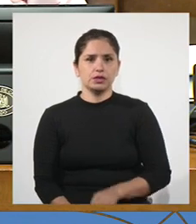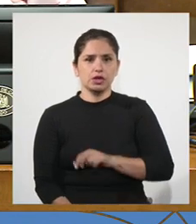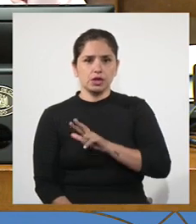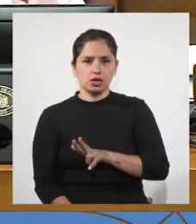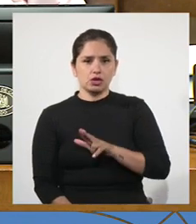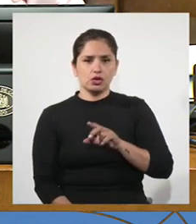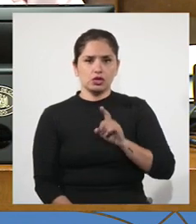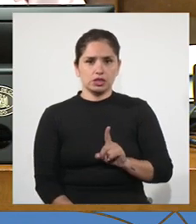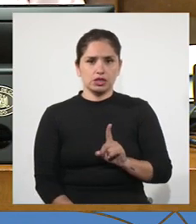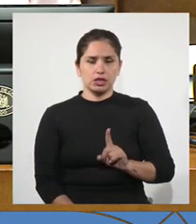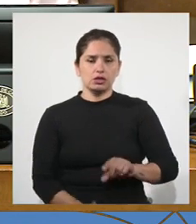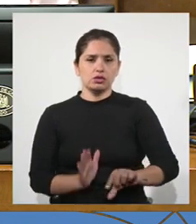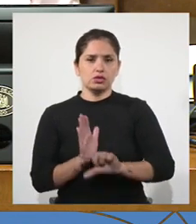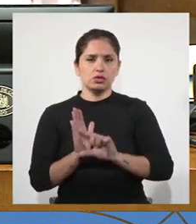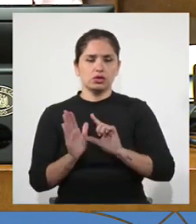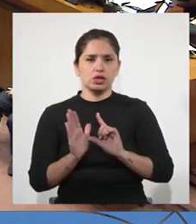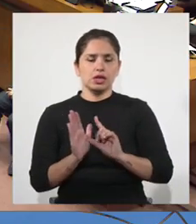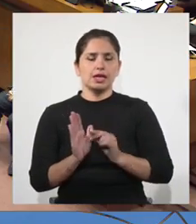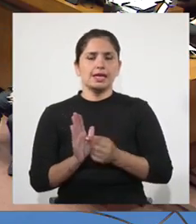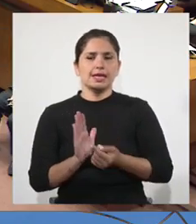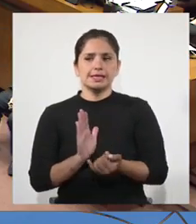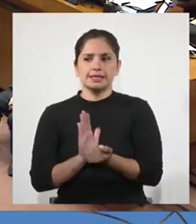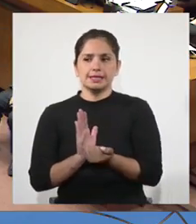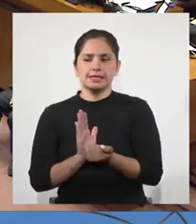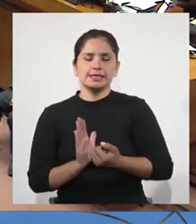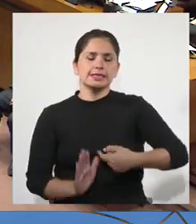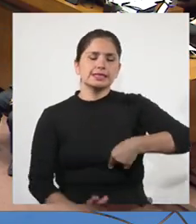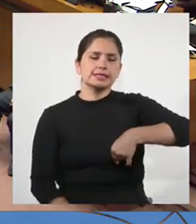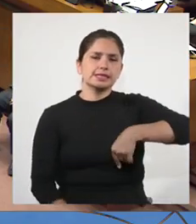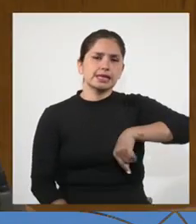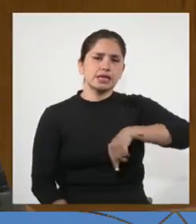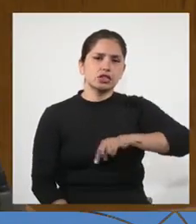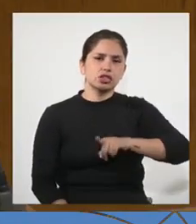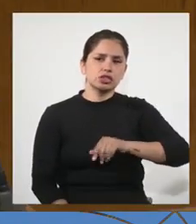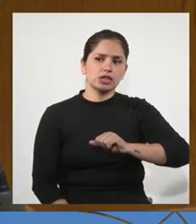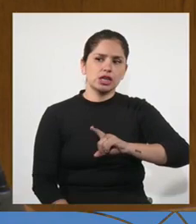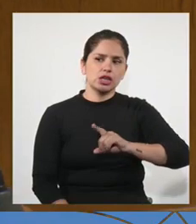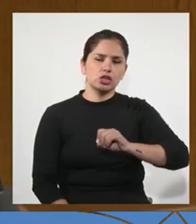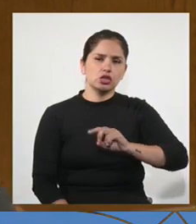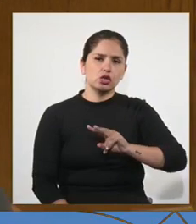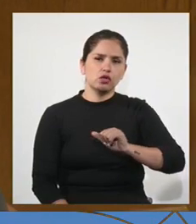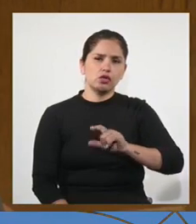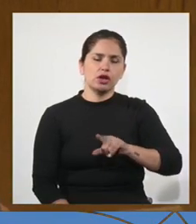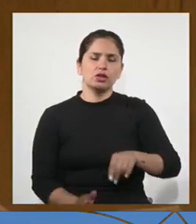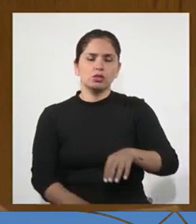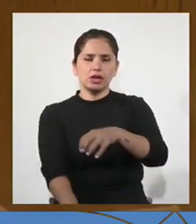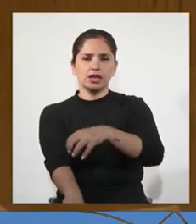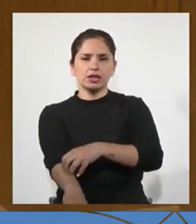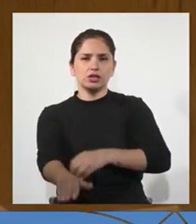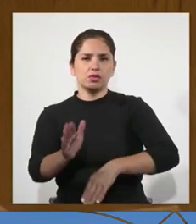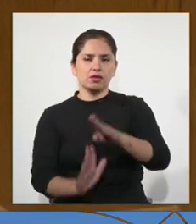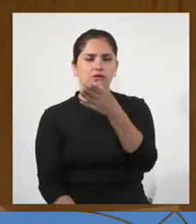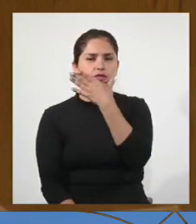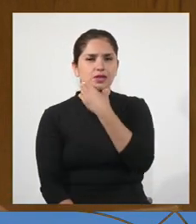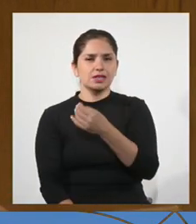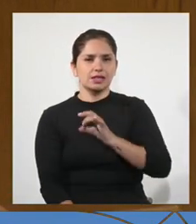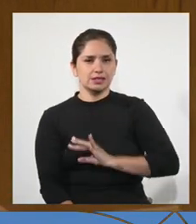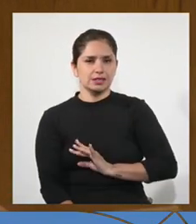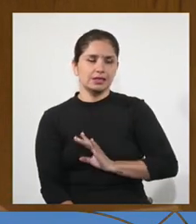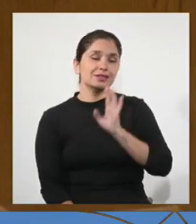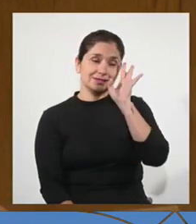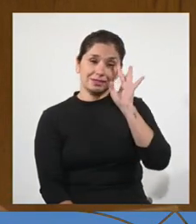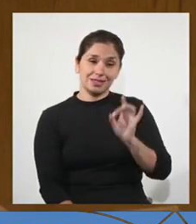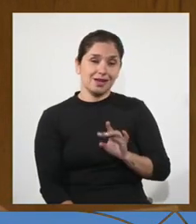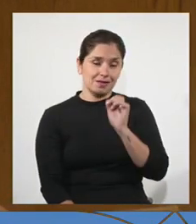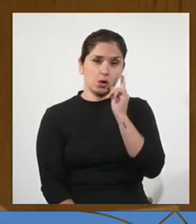senador Sandoval, tiene la palabra. Muchas gracias, presidente. Este es por la región más linda de Chile, que ya todos ya saben a qué me refiero.